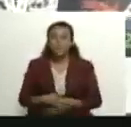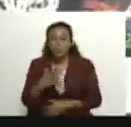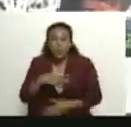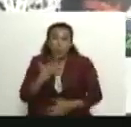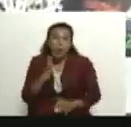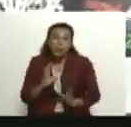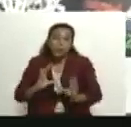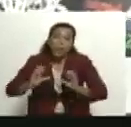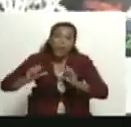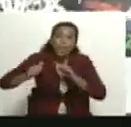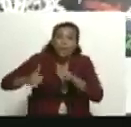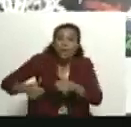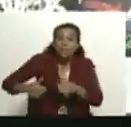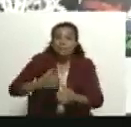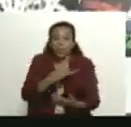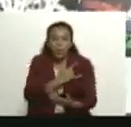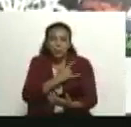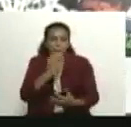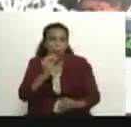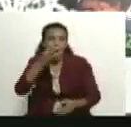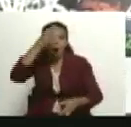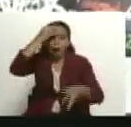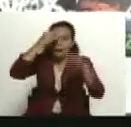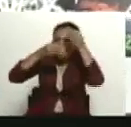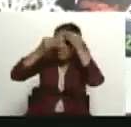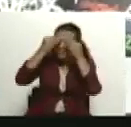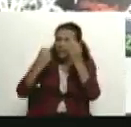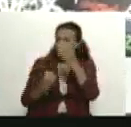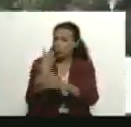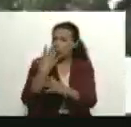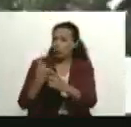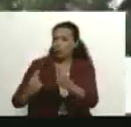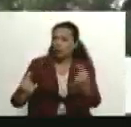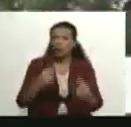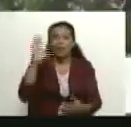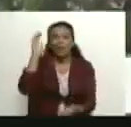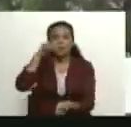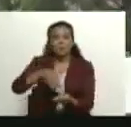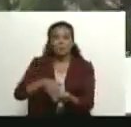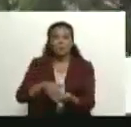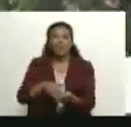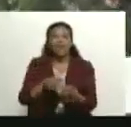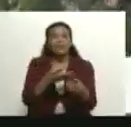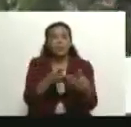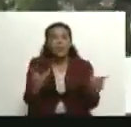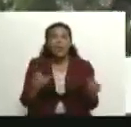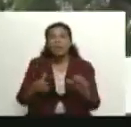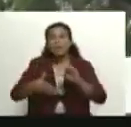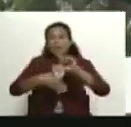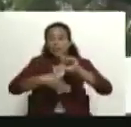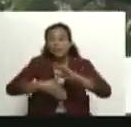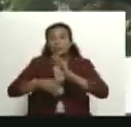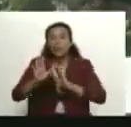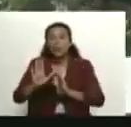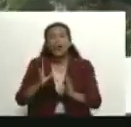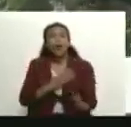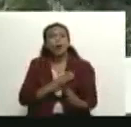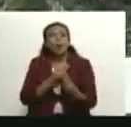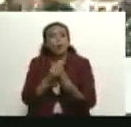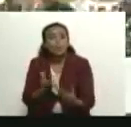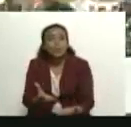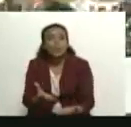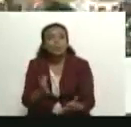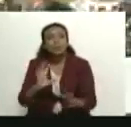apenas están formándose en este semillero aquí en Tejerías. Esta Bienal del Sur se presenta como una contribución a